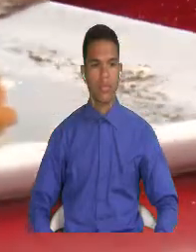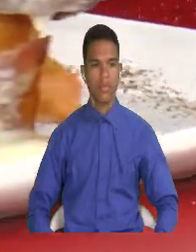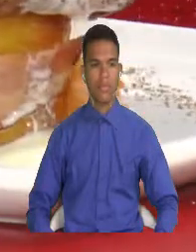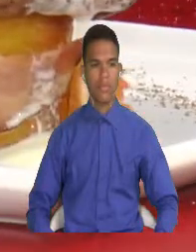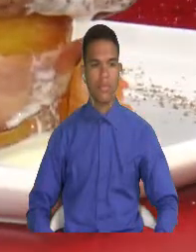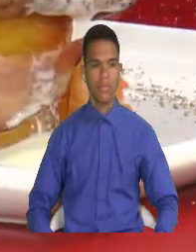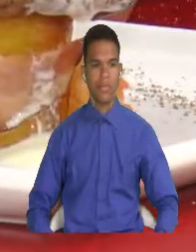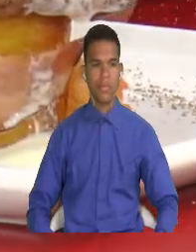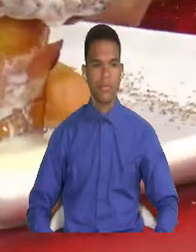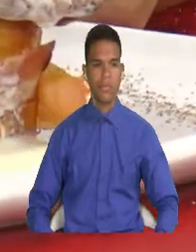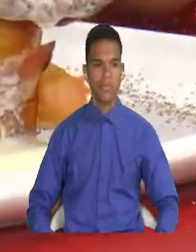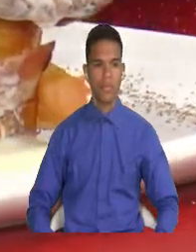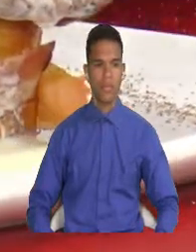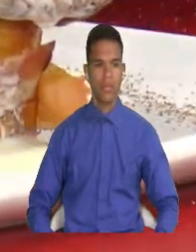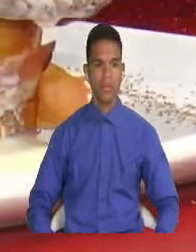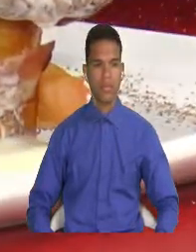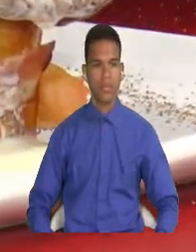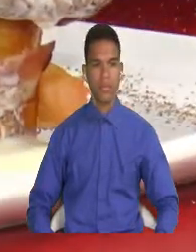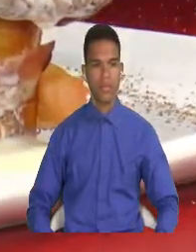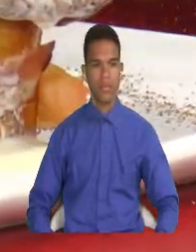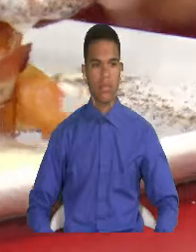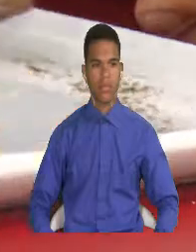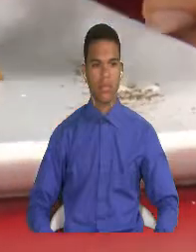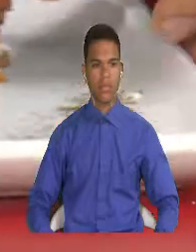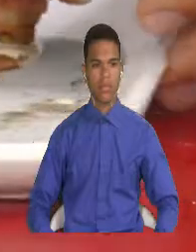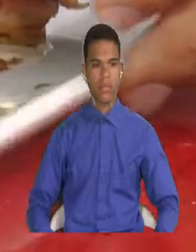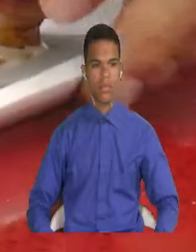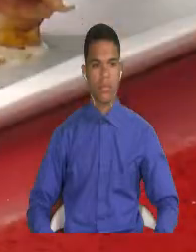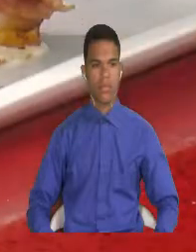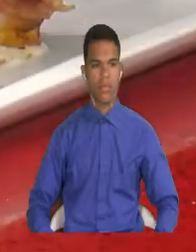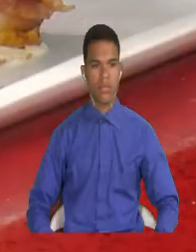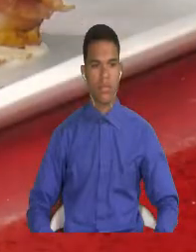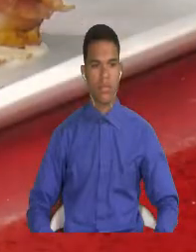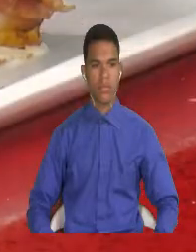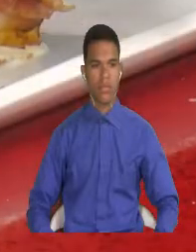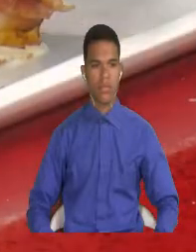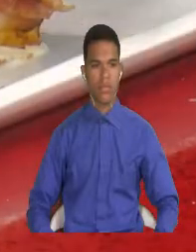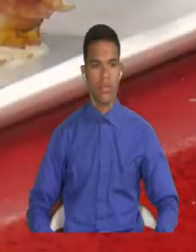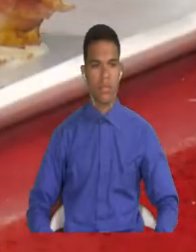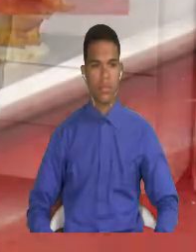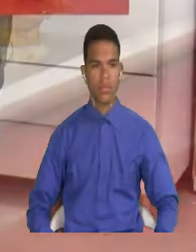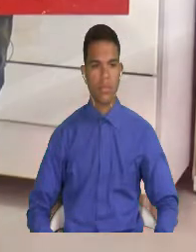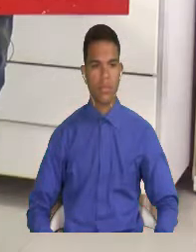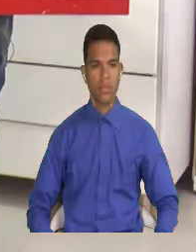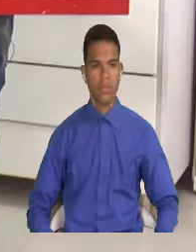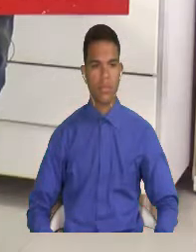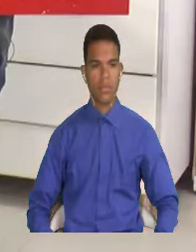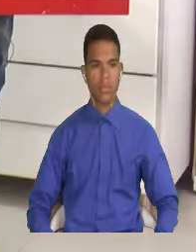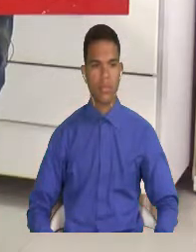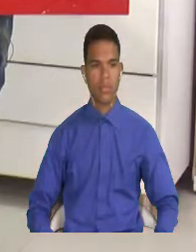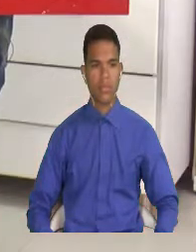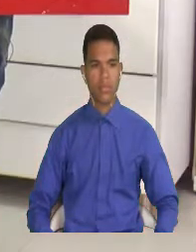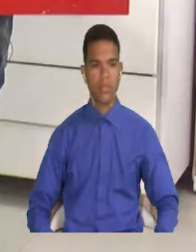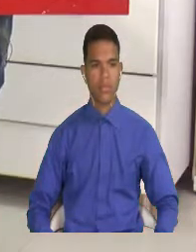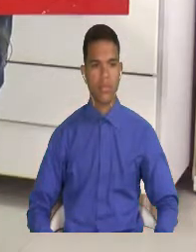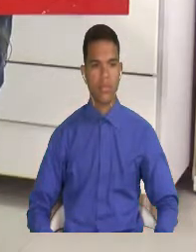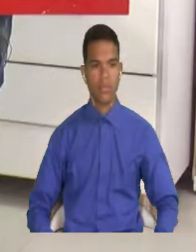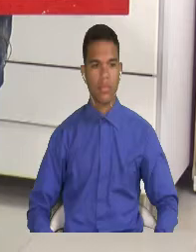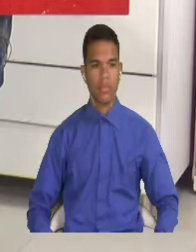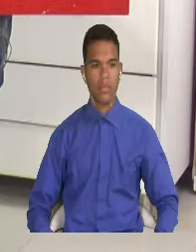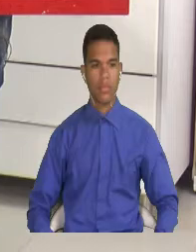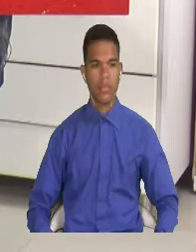Roche. Vamos entonces a terminar de colocar las especias, como dice... ¿Cómo